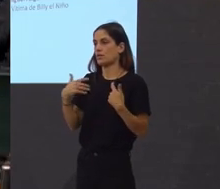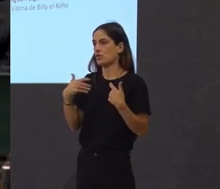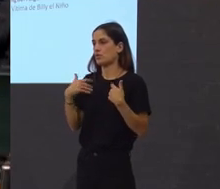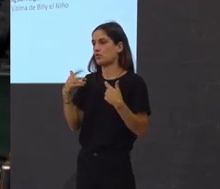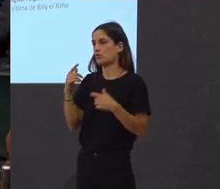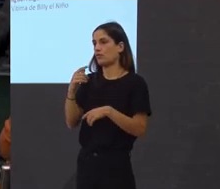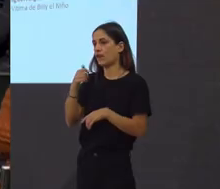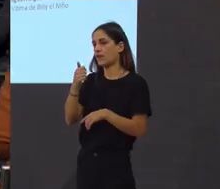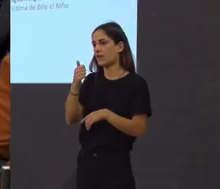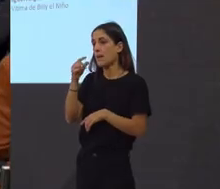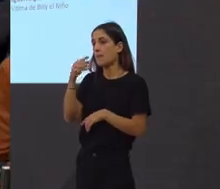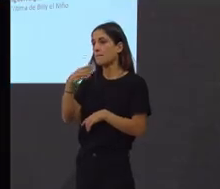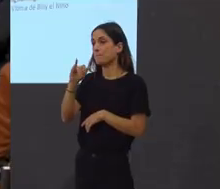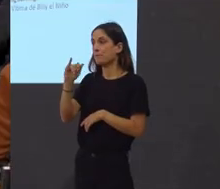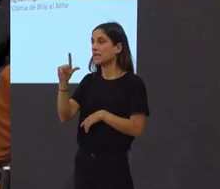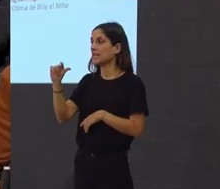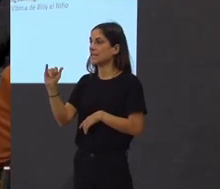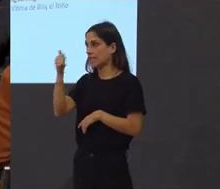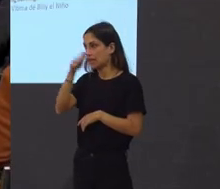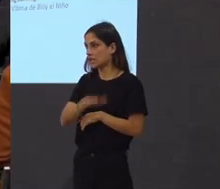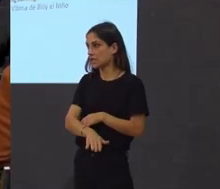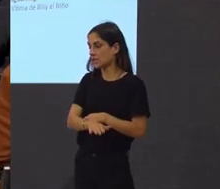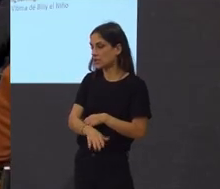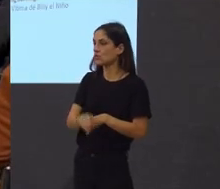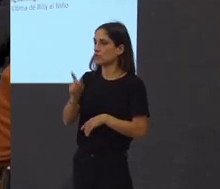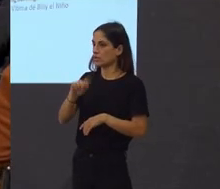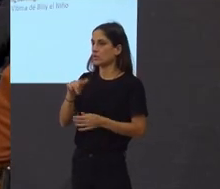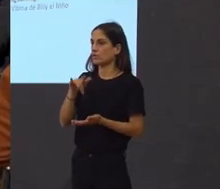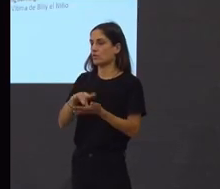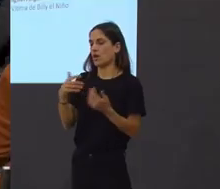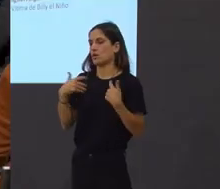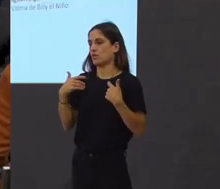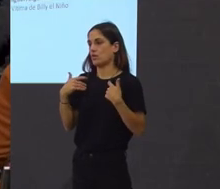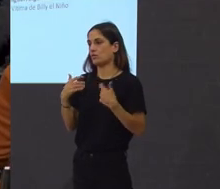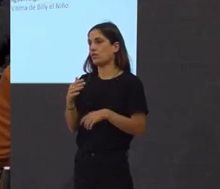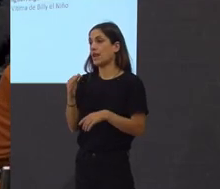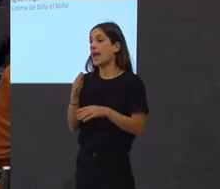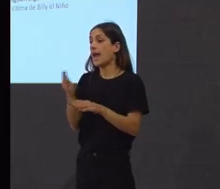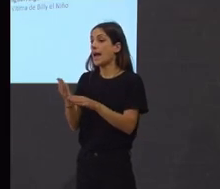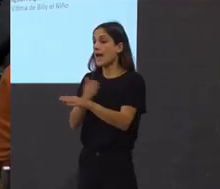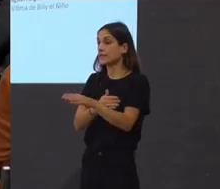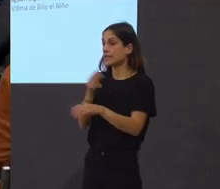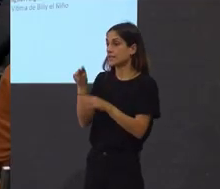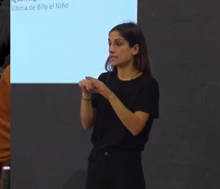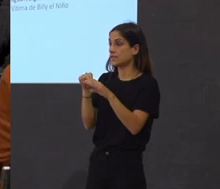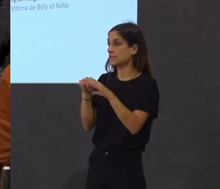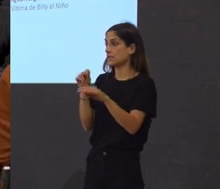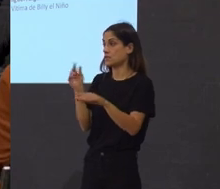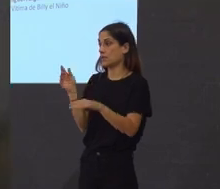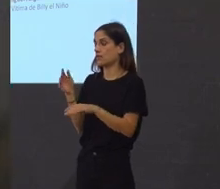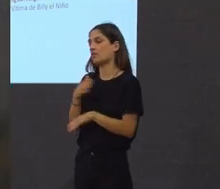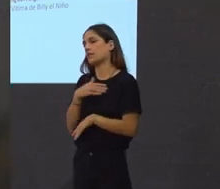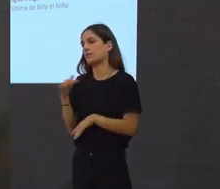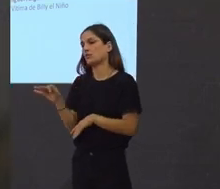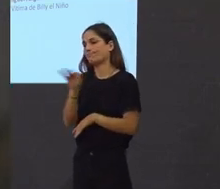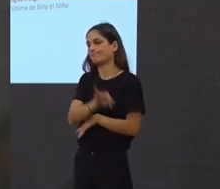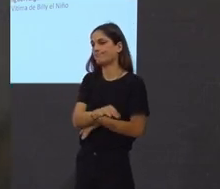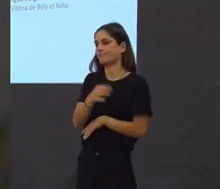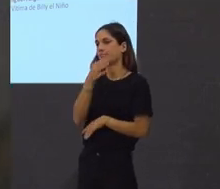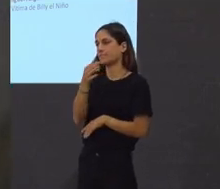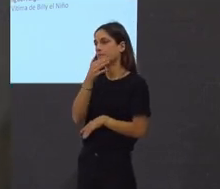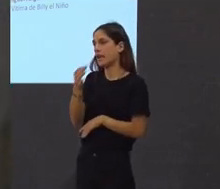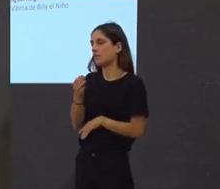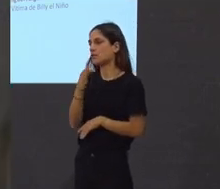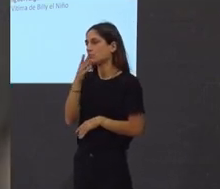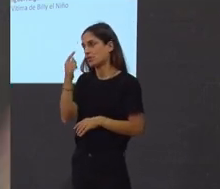en este documental que quisiéramos que antes de poner a grabación pues que nos dirigirse unas unas palabras porque sabíamos